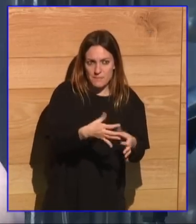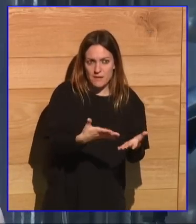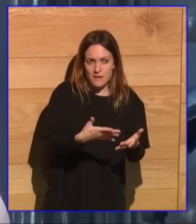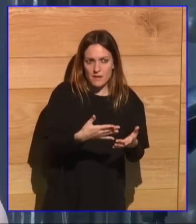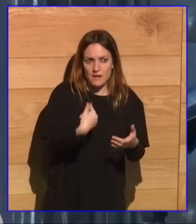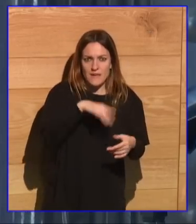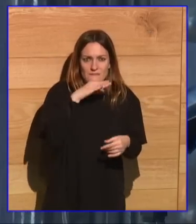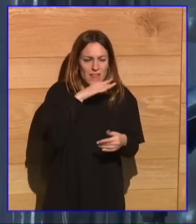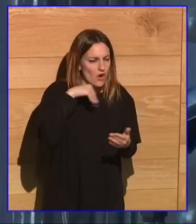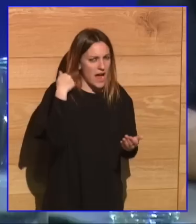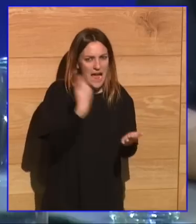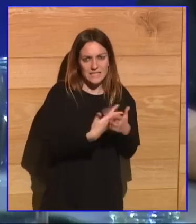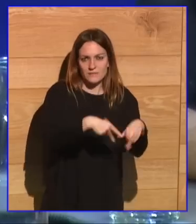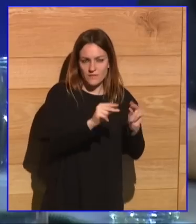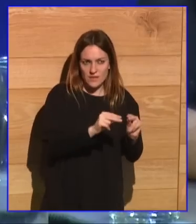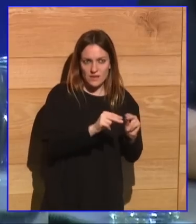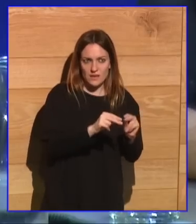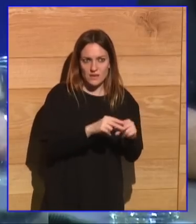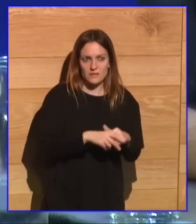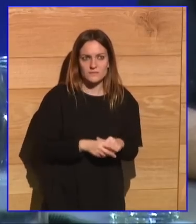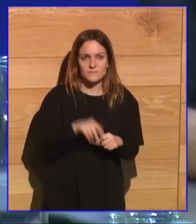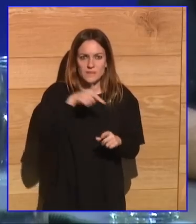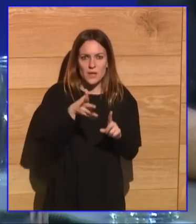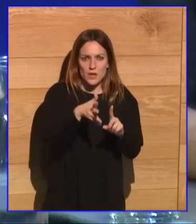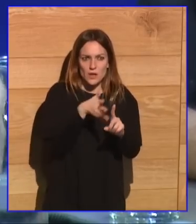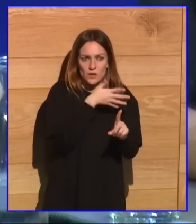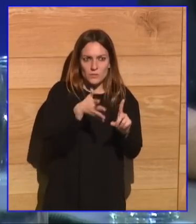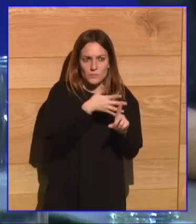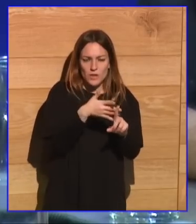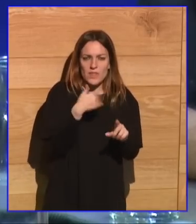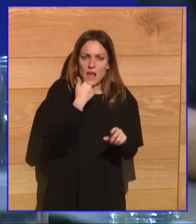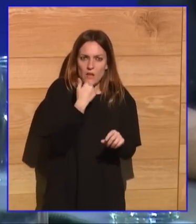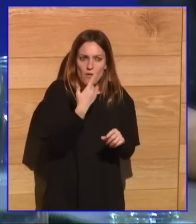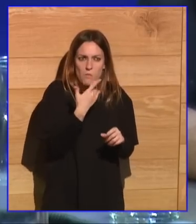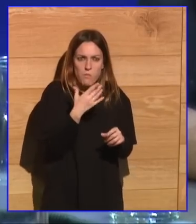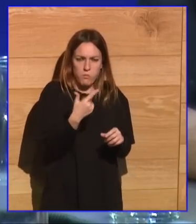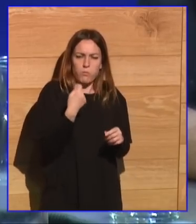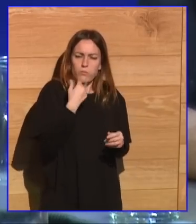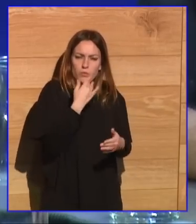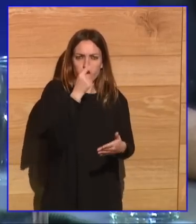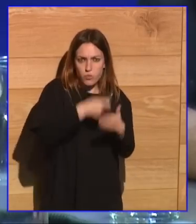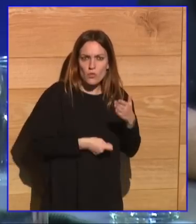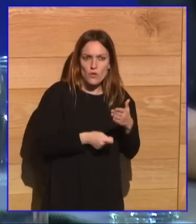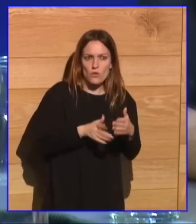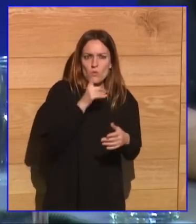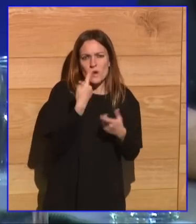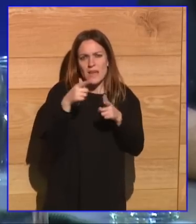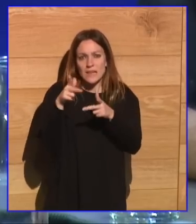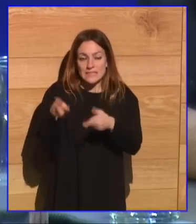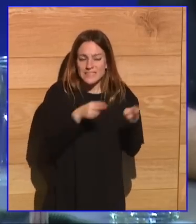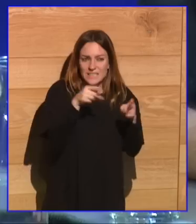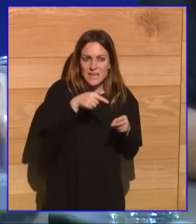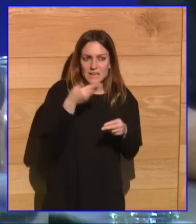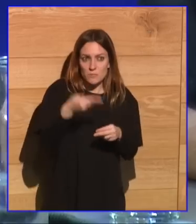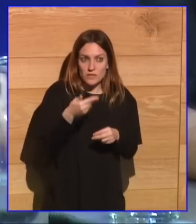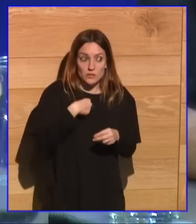estar enfadado hasta el final. Y nos parece que, aparte de la violencia que hay tan tremenda, claro, es una película tan dura, hay una escena que es tan relevante, no sé